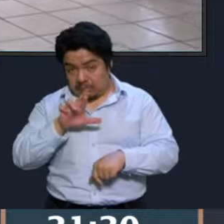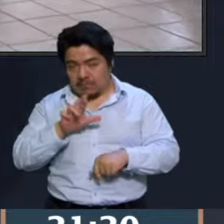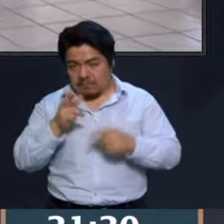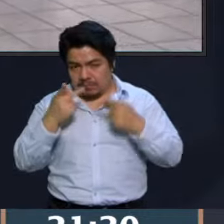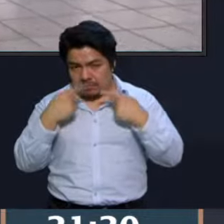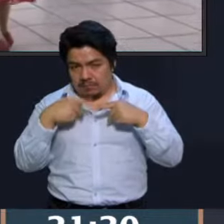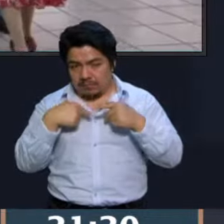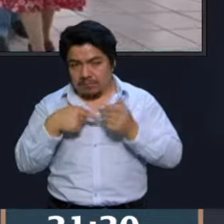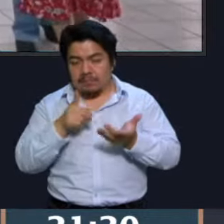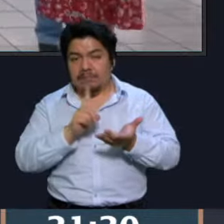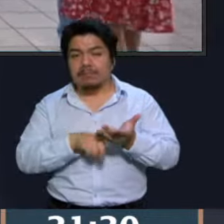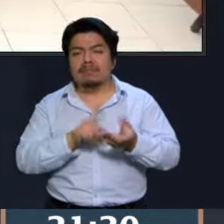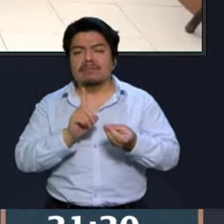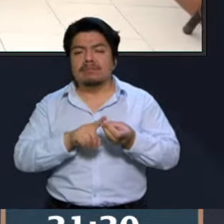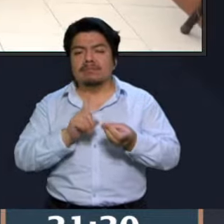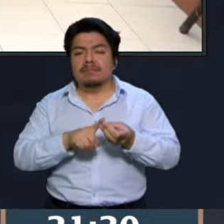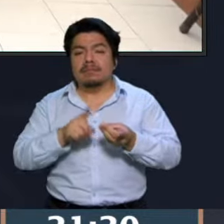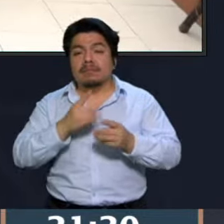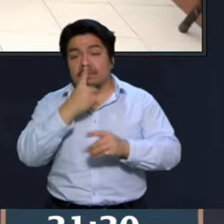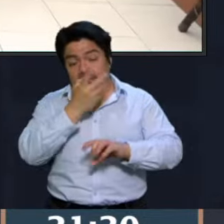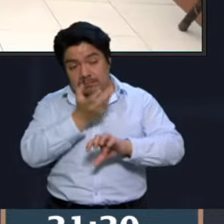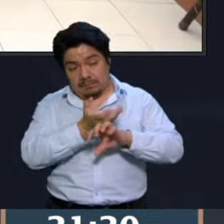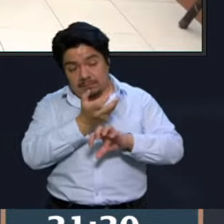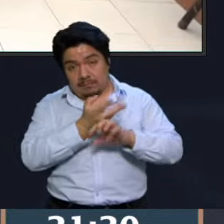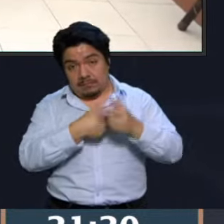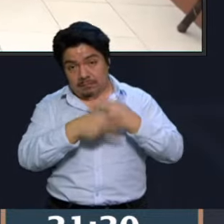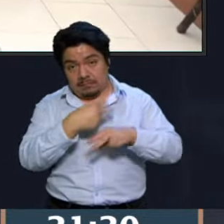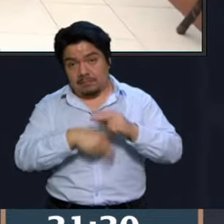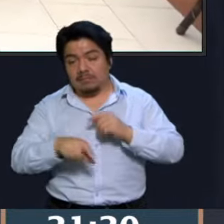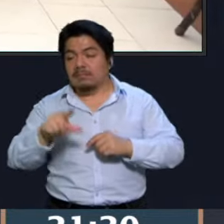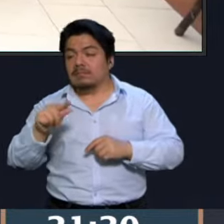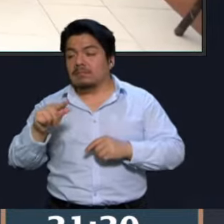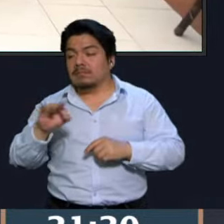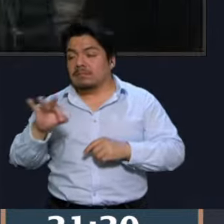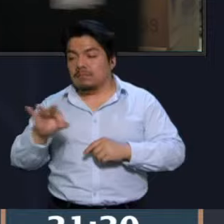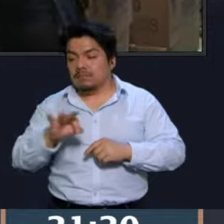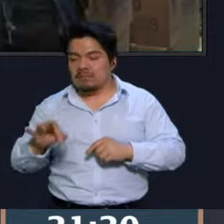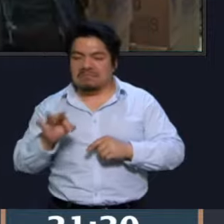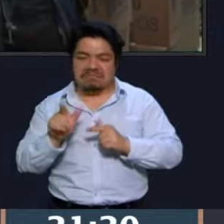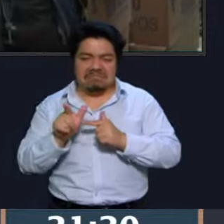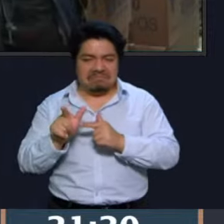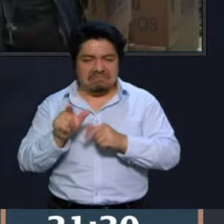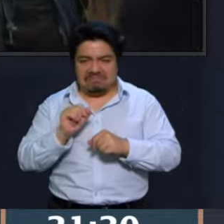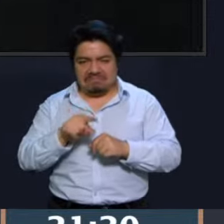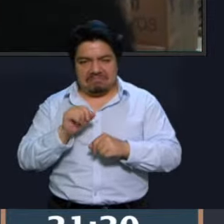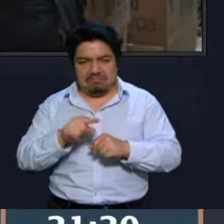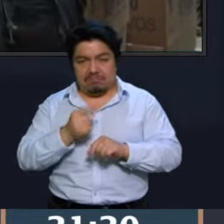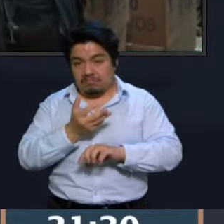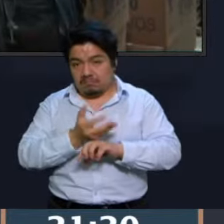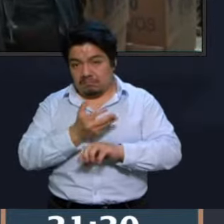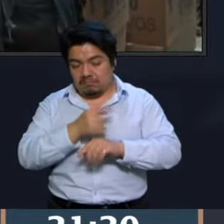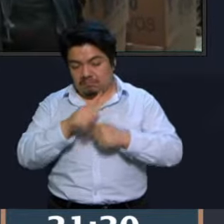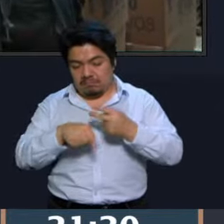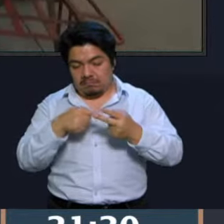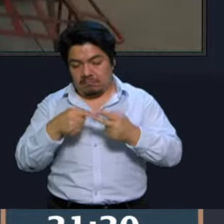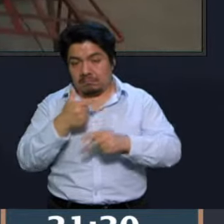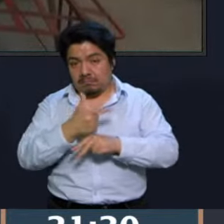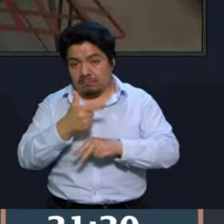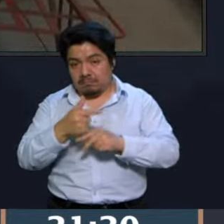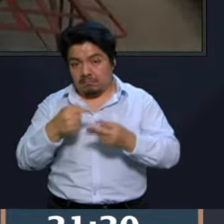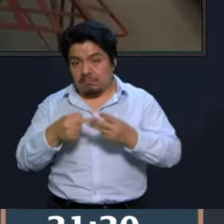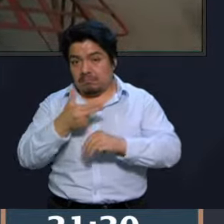población es proveniente de Estados Unidos, casi el 70%, esto se mantiene casi igual, Estados Unidos después de Guatemala, Honduras